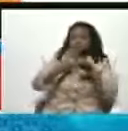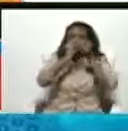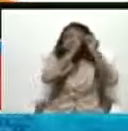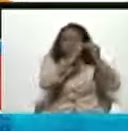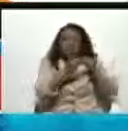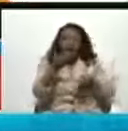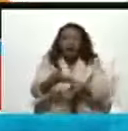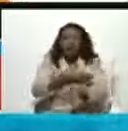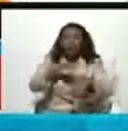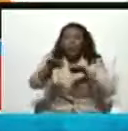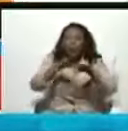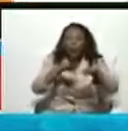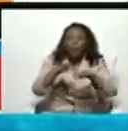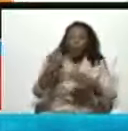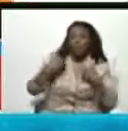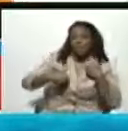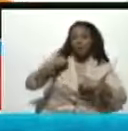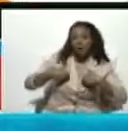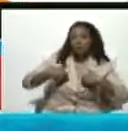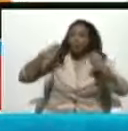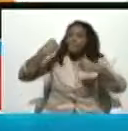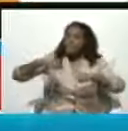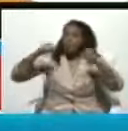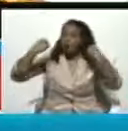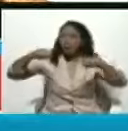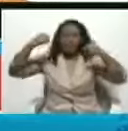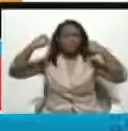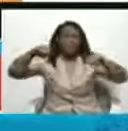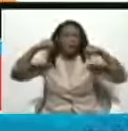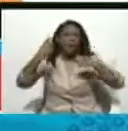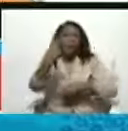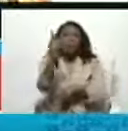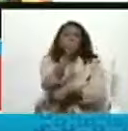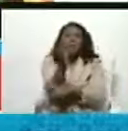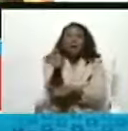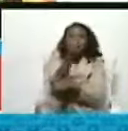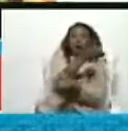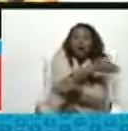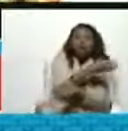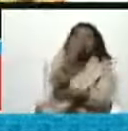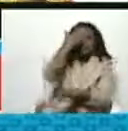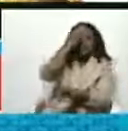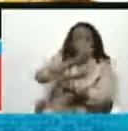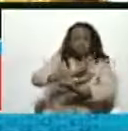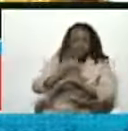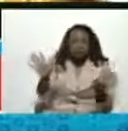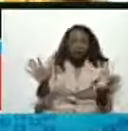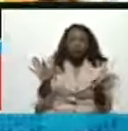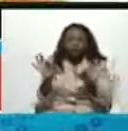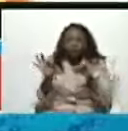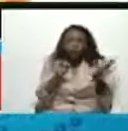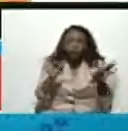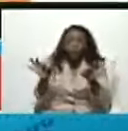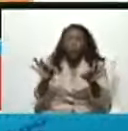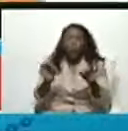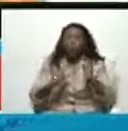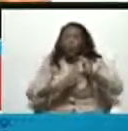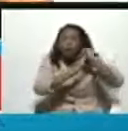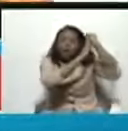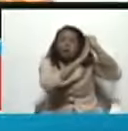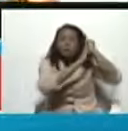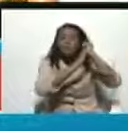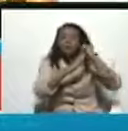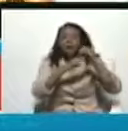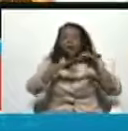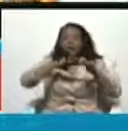ese jueves con unos ensayos, un mes antes, ya ellos como capataz y